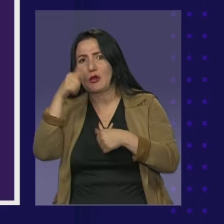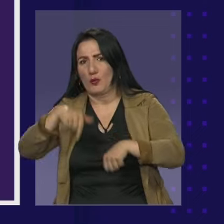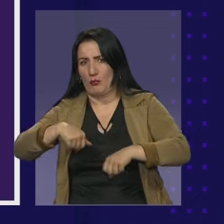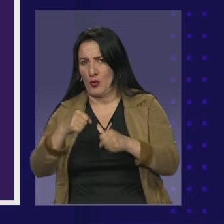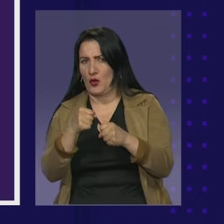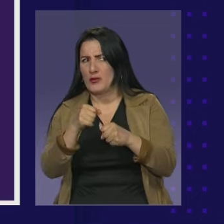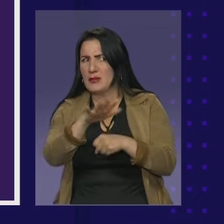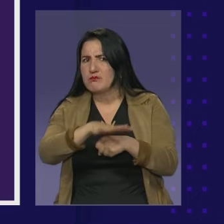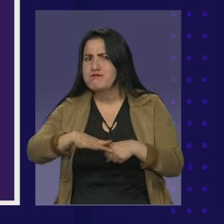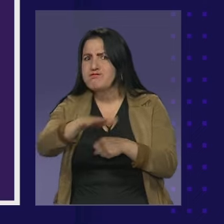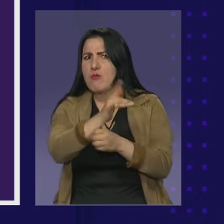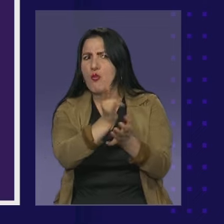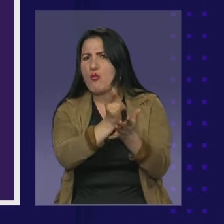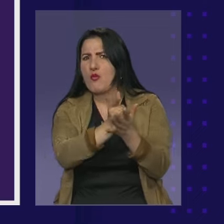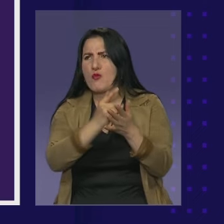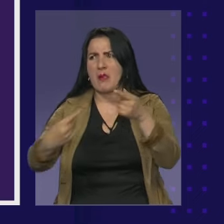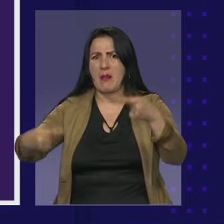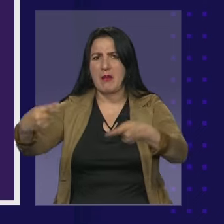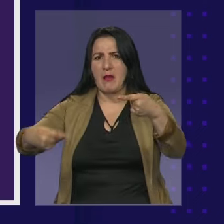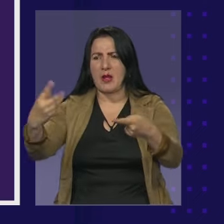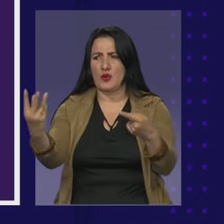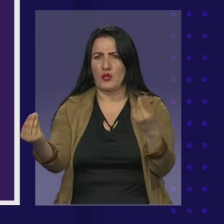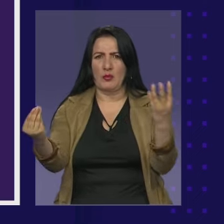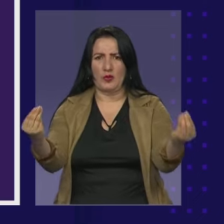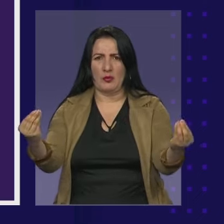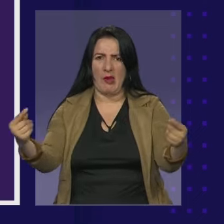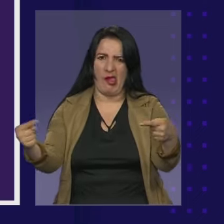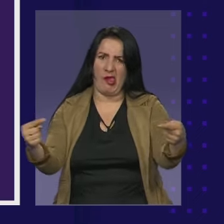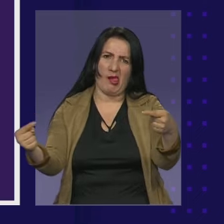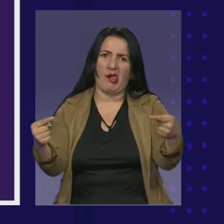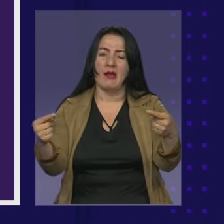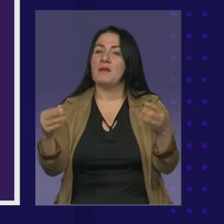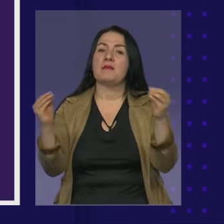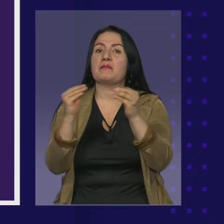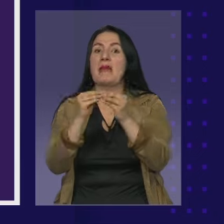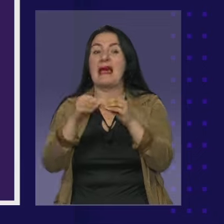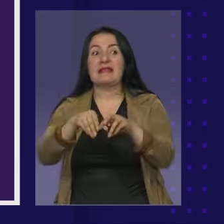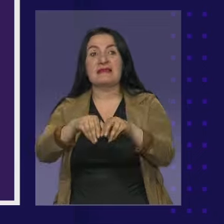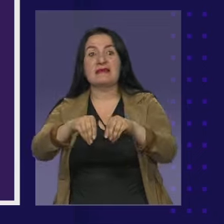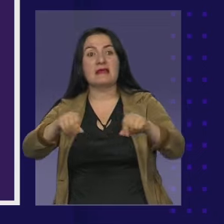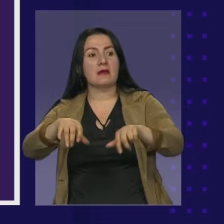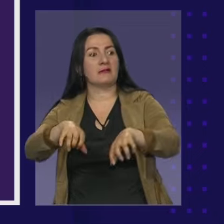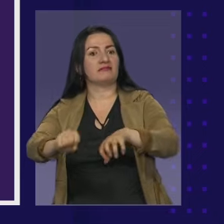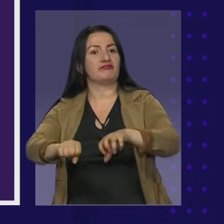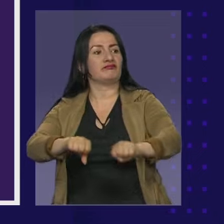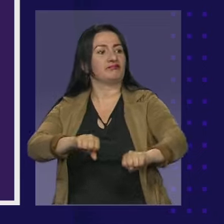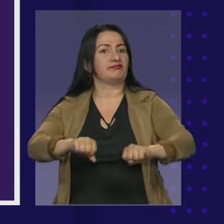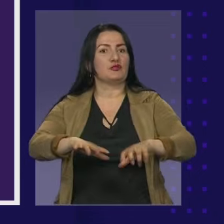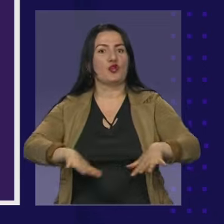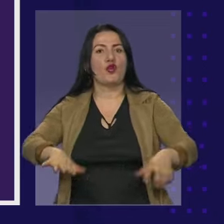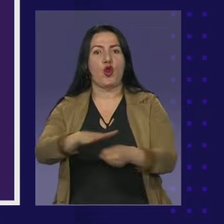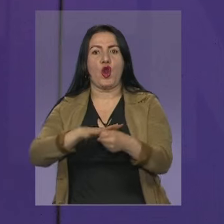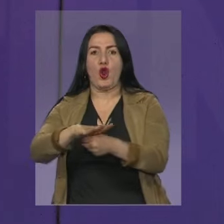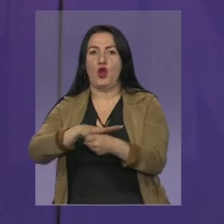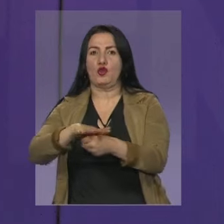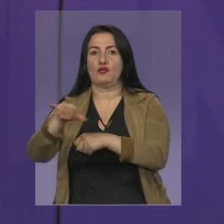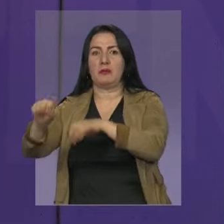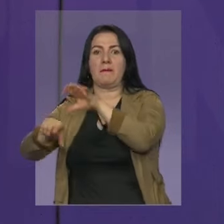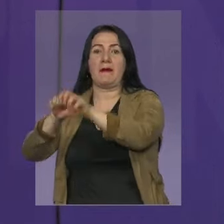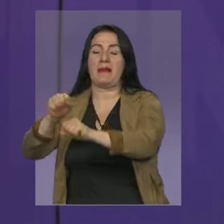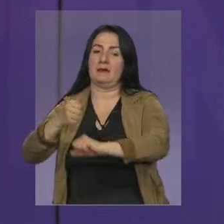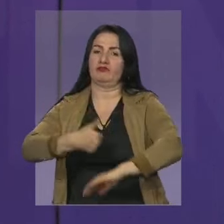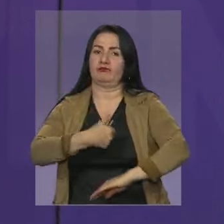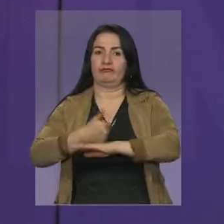este sector fue debido a las disputas entre bandas delincuenciales de tierreros que pelean por el control de barrios de invasión. Ese